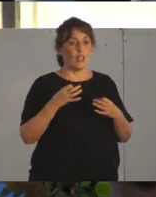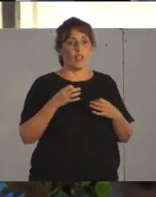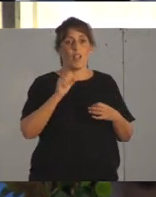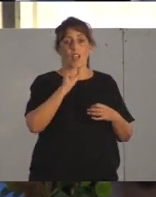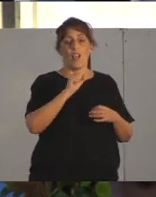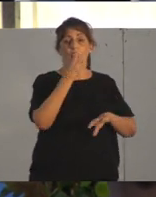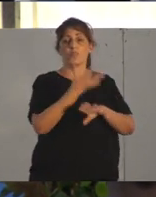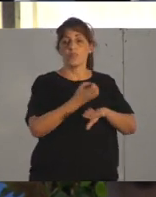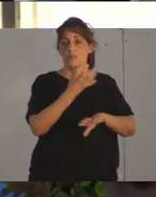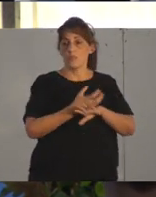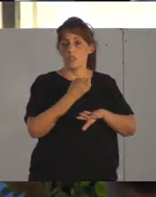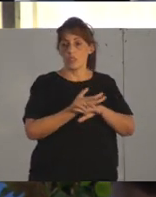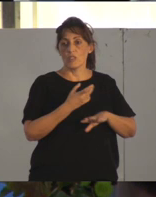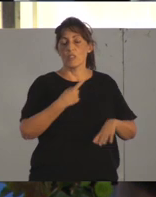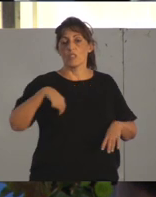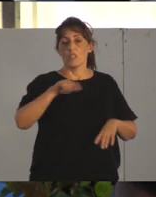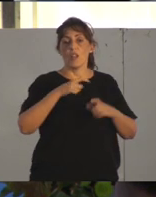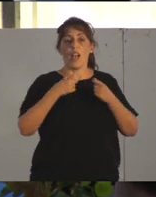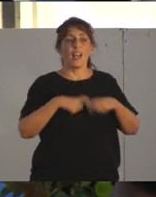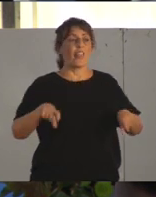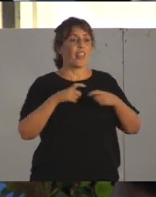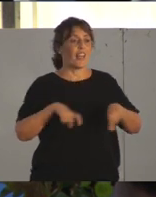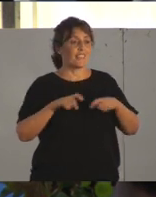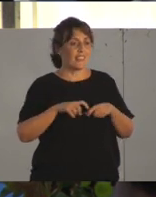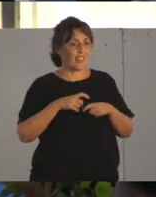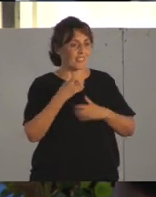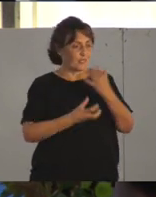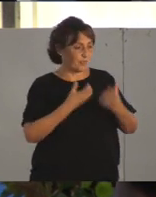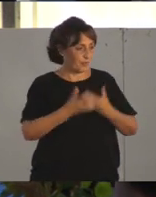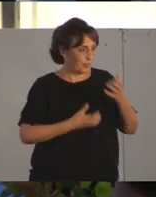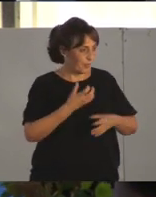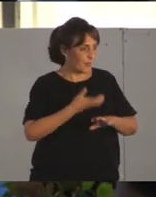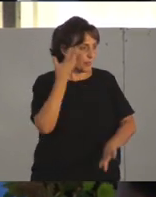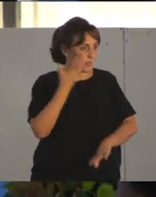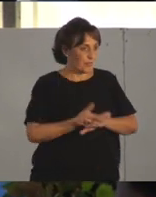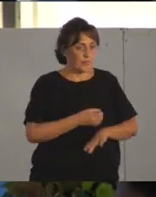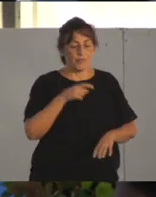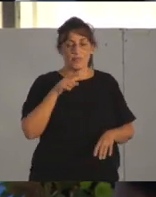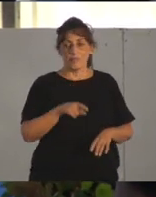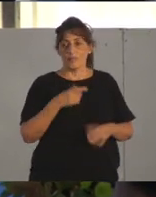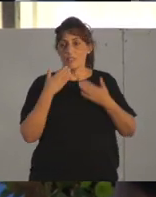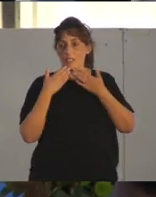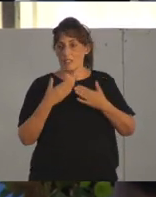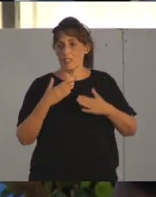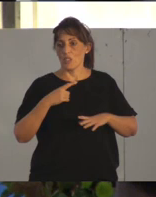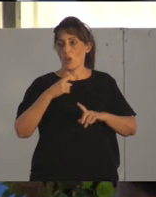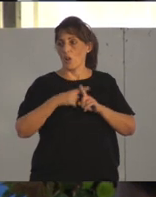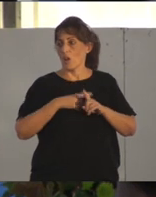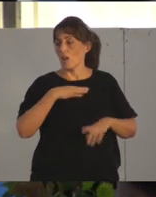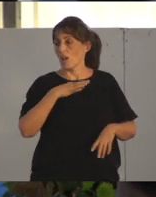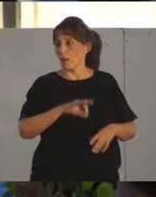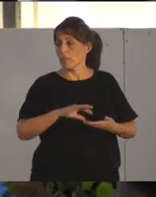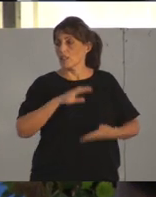en la que hemos volcado todas las recetas conseguidas gracias a estos robots coupé de gran capacidad y gran